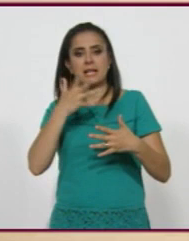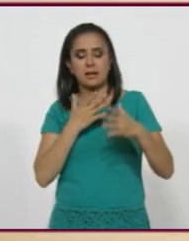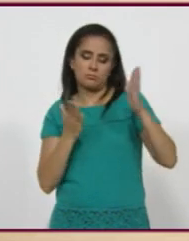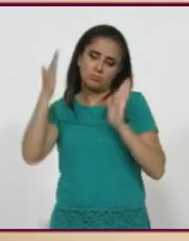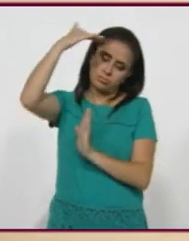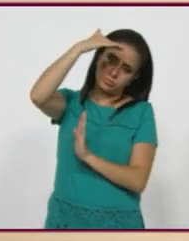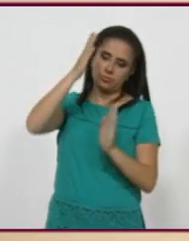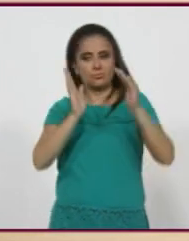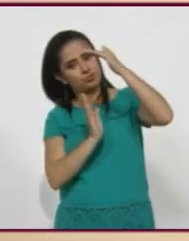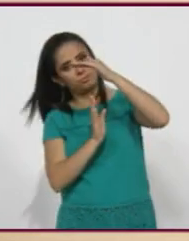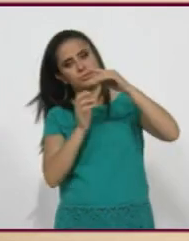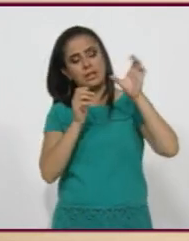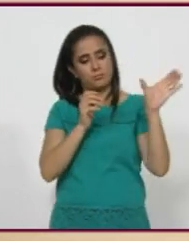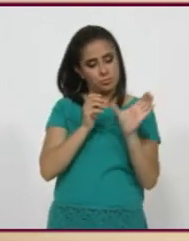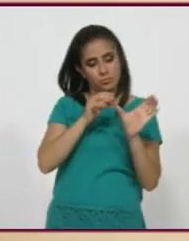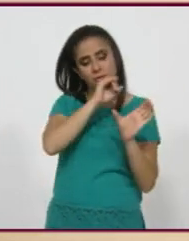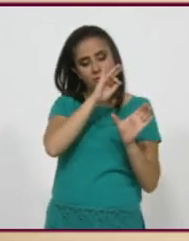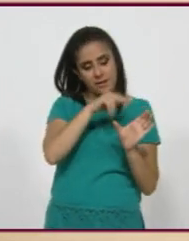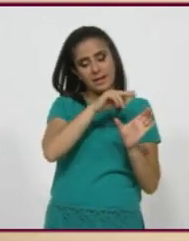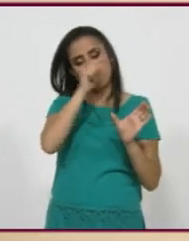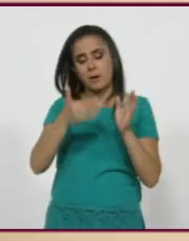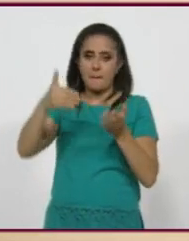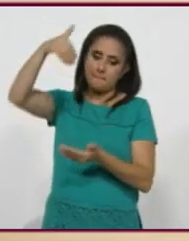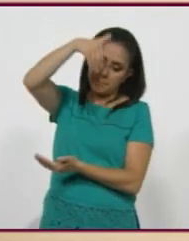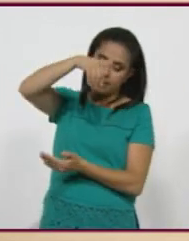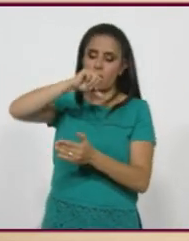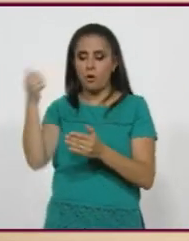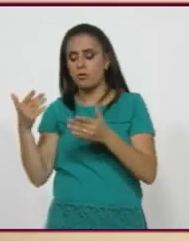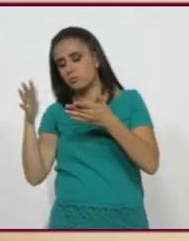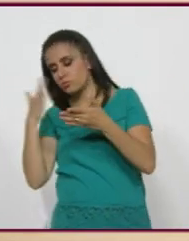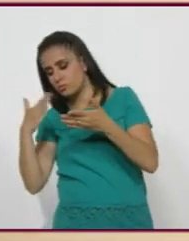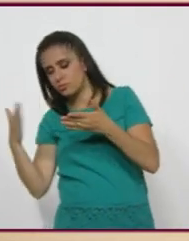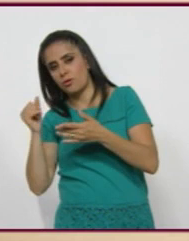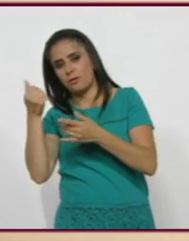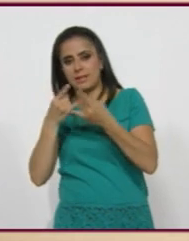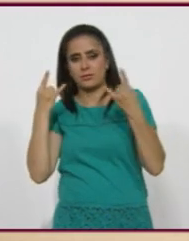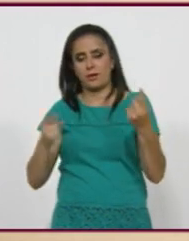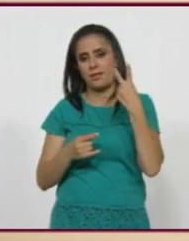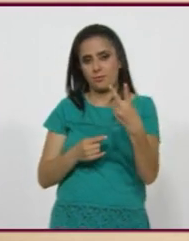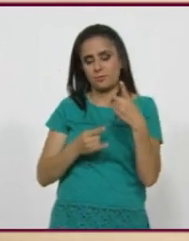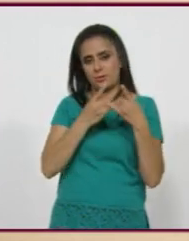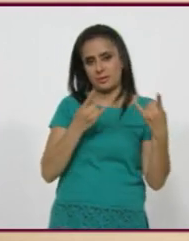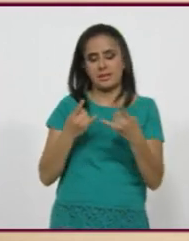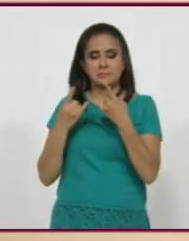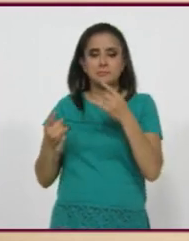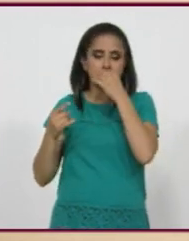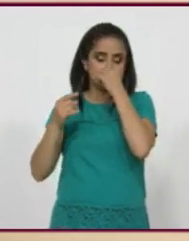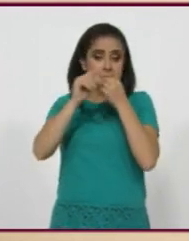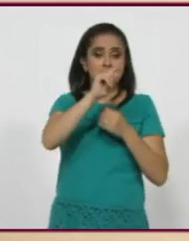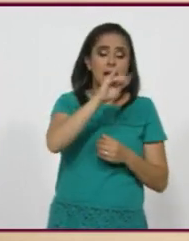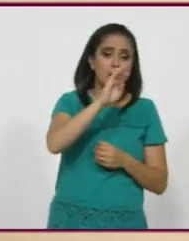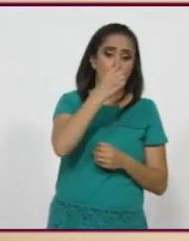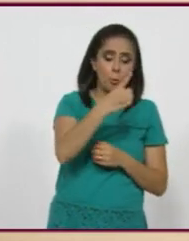es que empieza pues la otra novela. Una nueva modalidad, yo no lo había visto. Esto es lo que propone Paco Ignacio Taibo II, editado